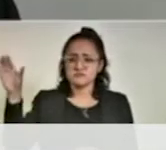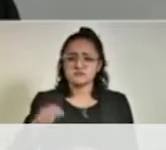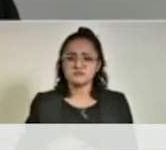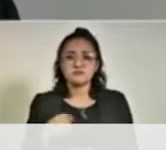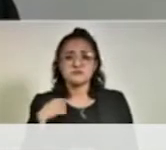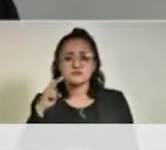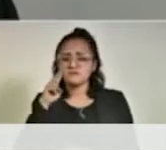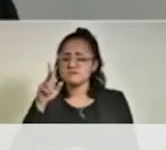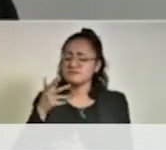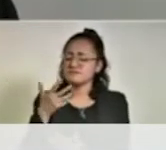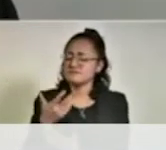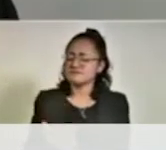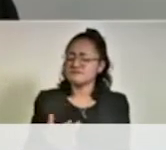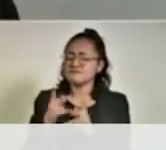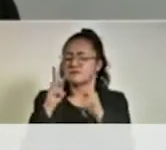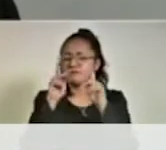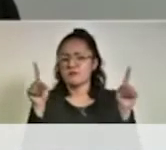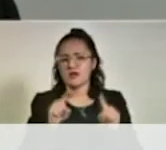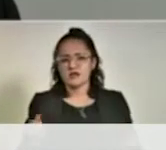los veo descansando en paz,